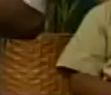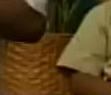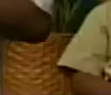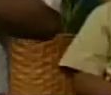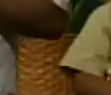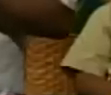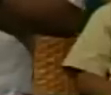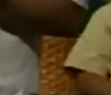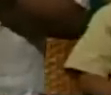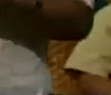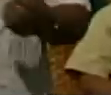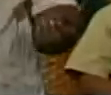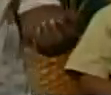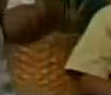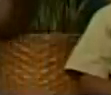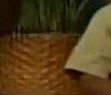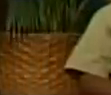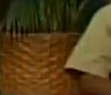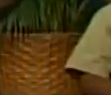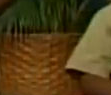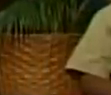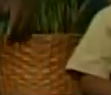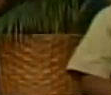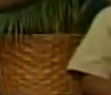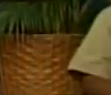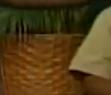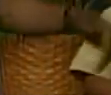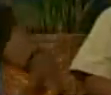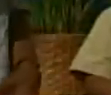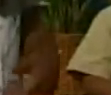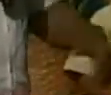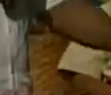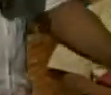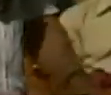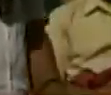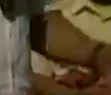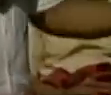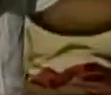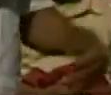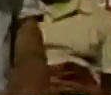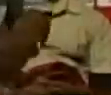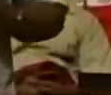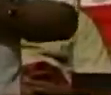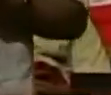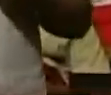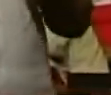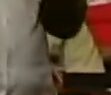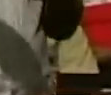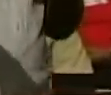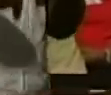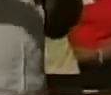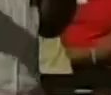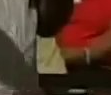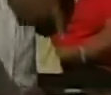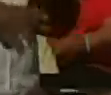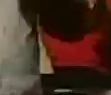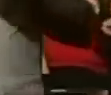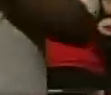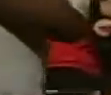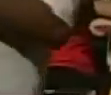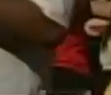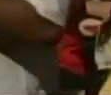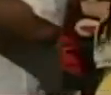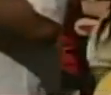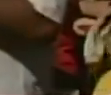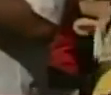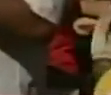compota con un papel secante, con una caraotica. No, no, no, no, no. Vamos a agarrar el patio y vamos a limpiarlo. Y si no tengo patio en la escuela, me voy a buscar un patio y me voy a sembrar con mis